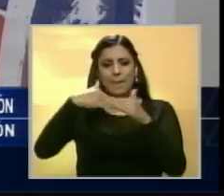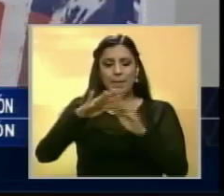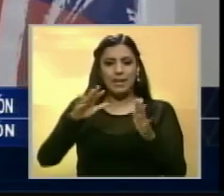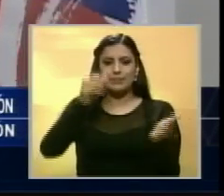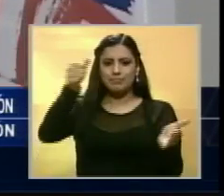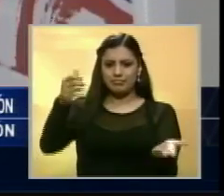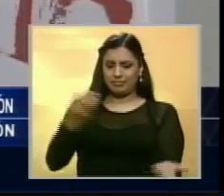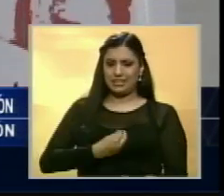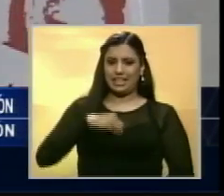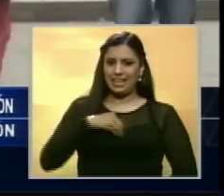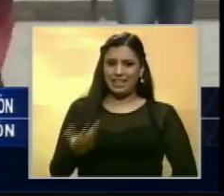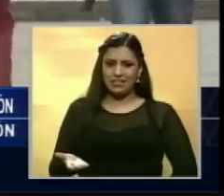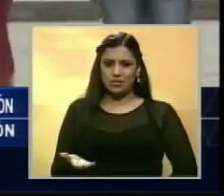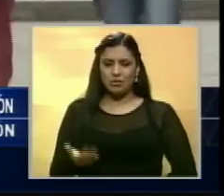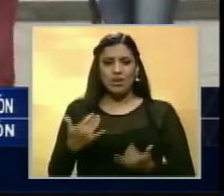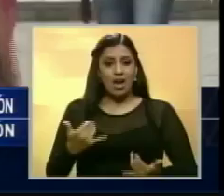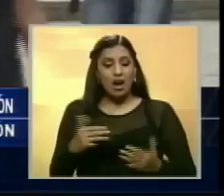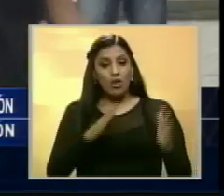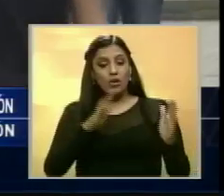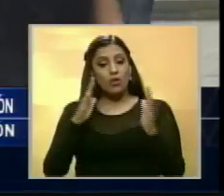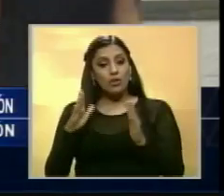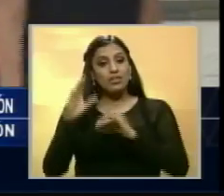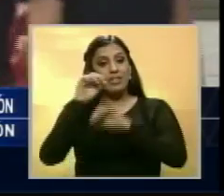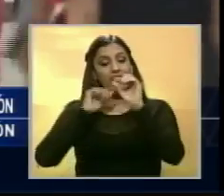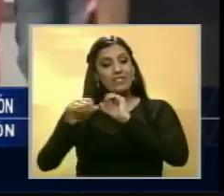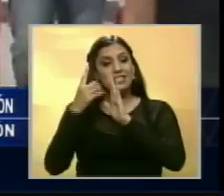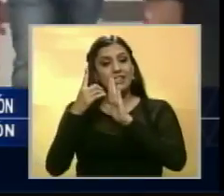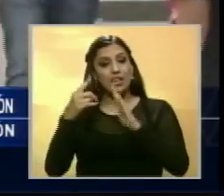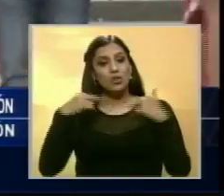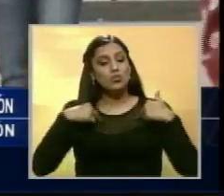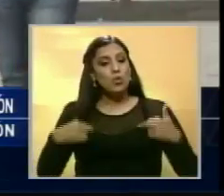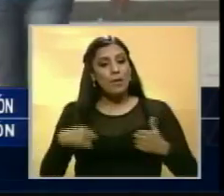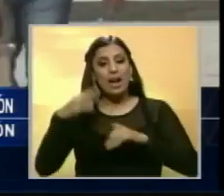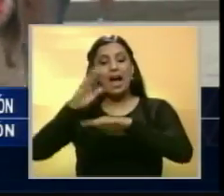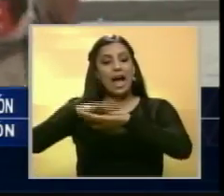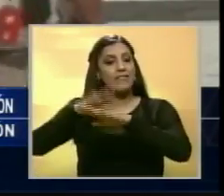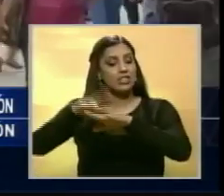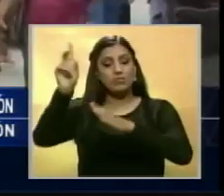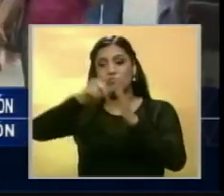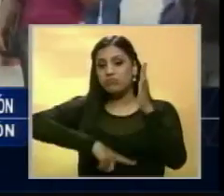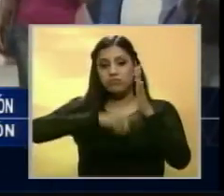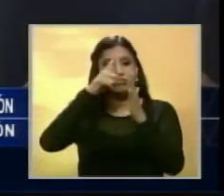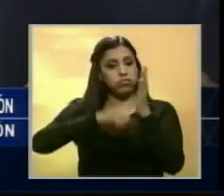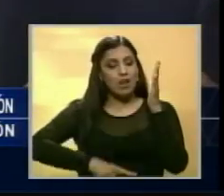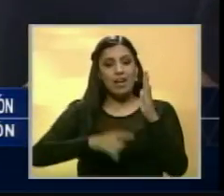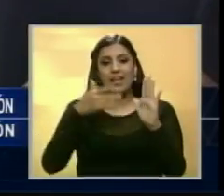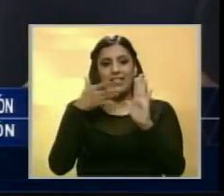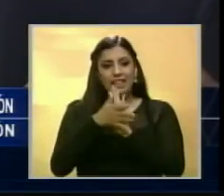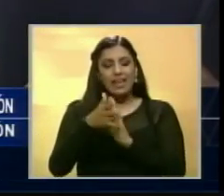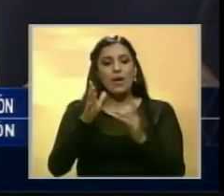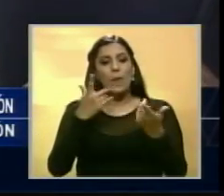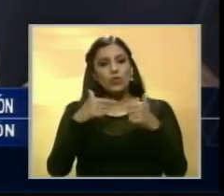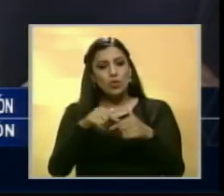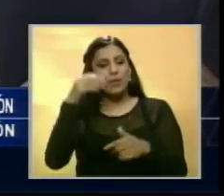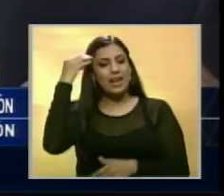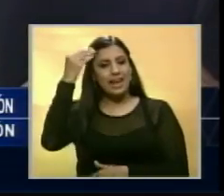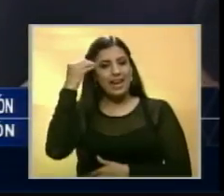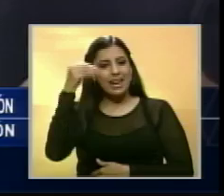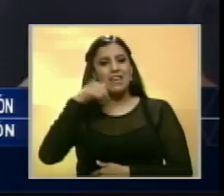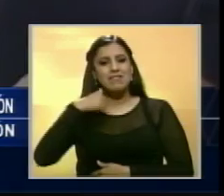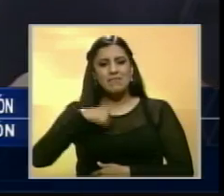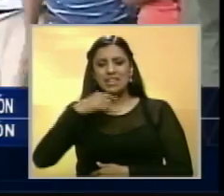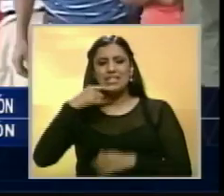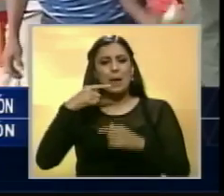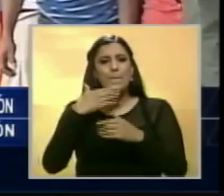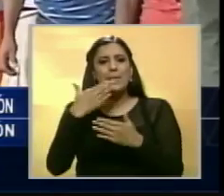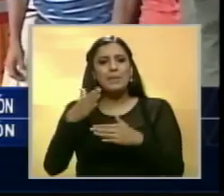En otro tema, comunicó que junto a organizaciones en defensa de los derechos humanos solicitará la anulación del decreto de excepción por considerar que el mismo es